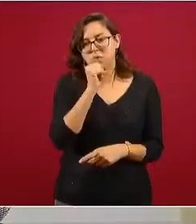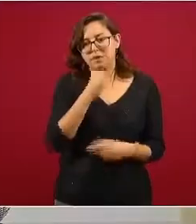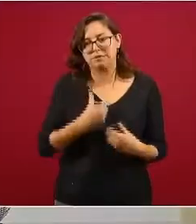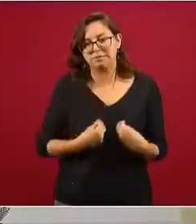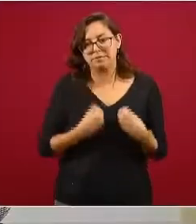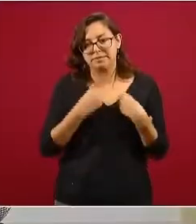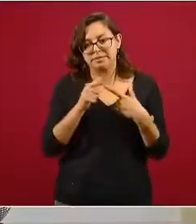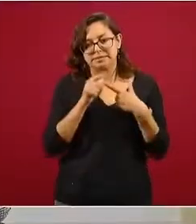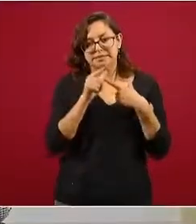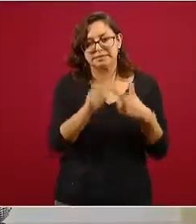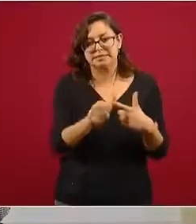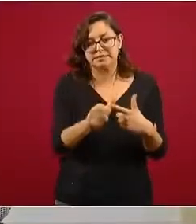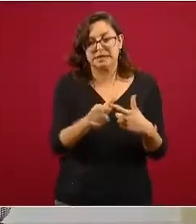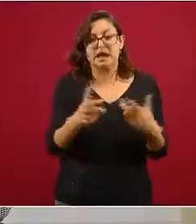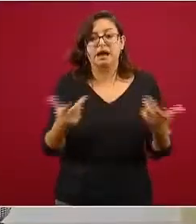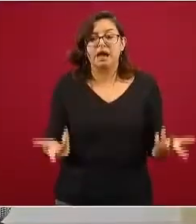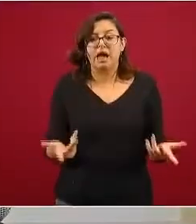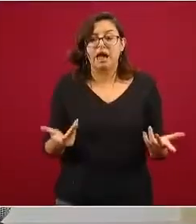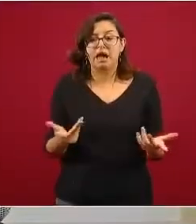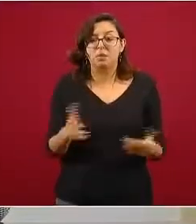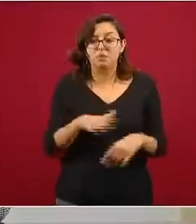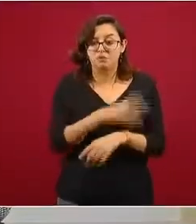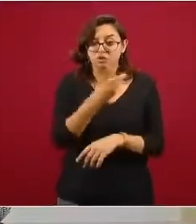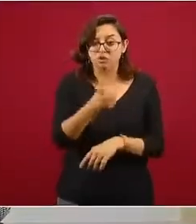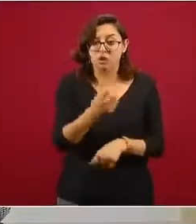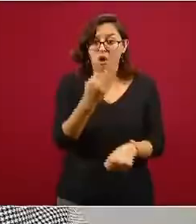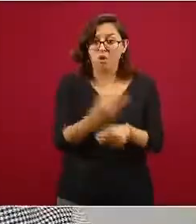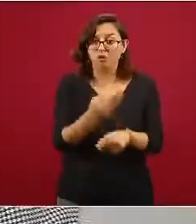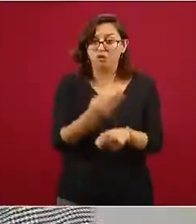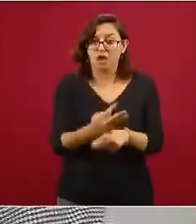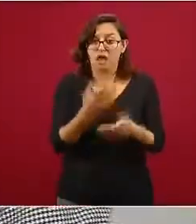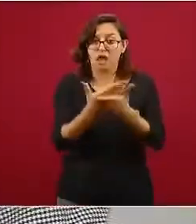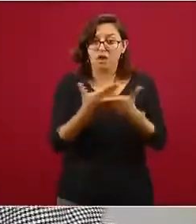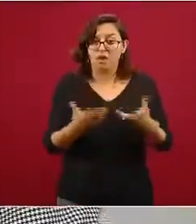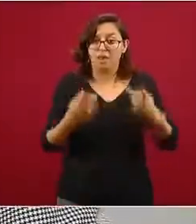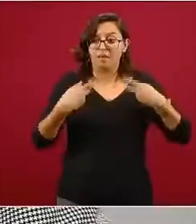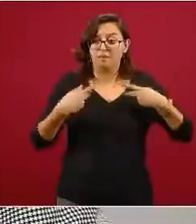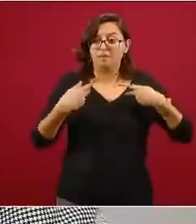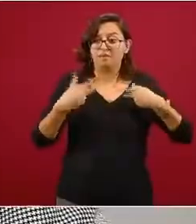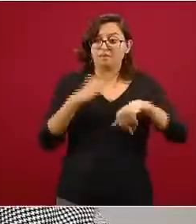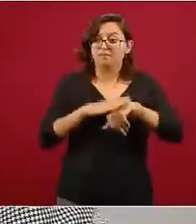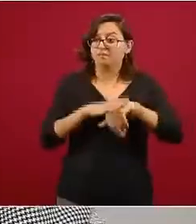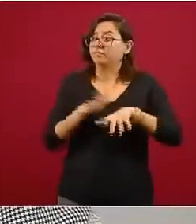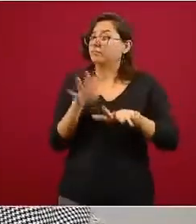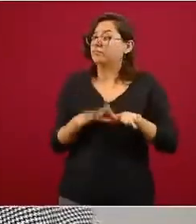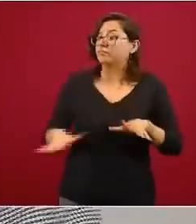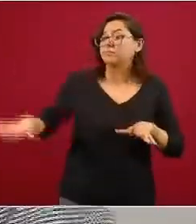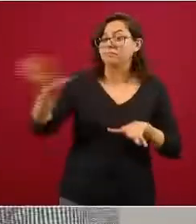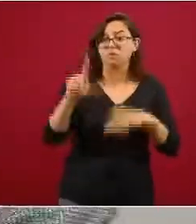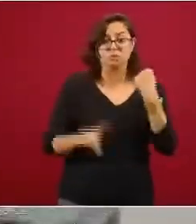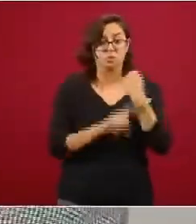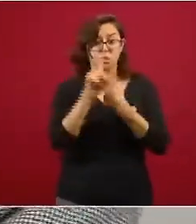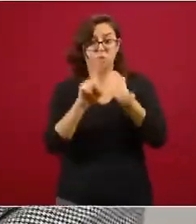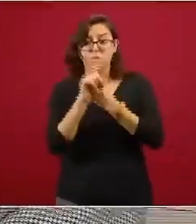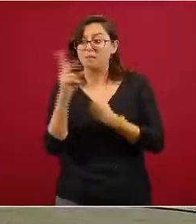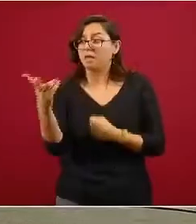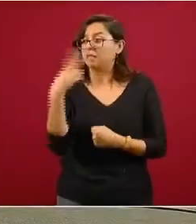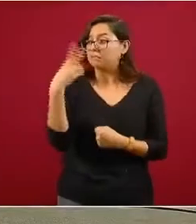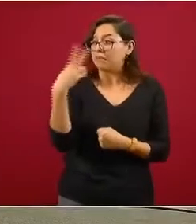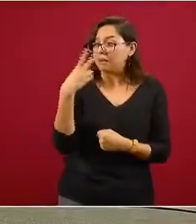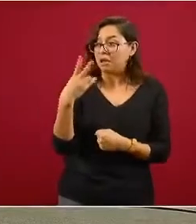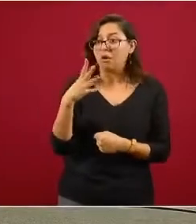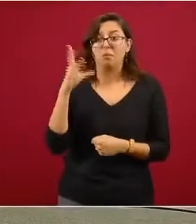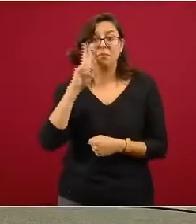hoy entonces quiero dirigirme a la gente que nos está viendo. ¿Cómo saber que tengo un problema de tabaquismo? Muy sencillo. Número